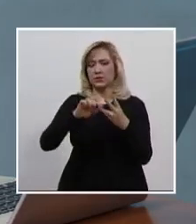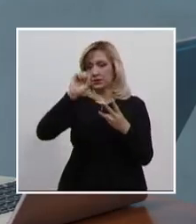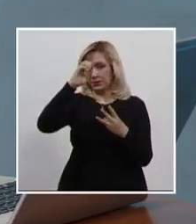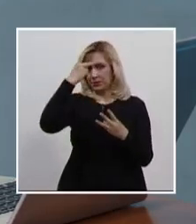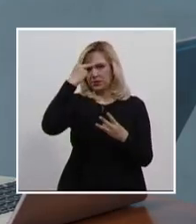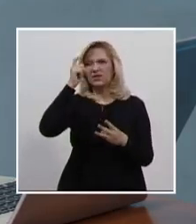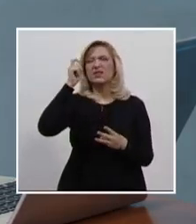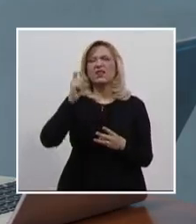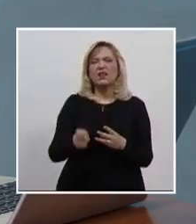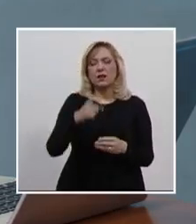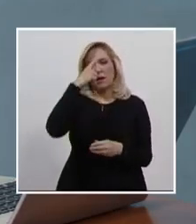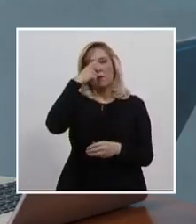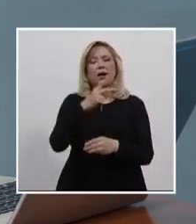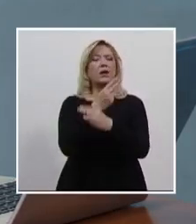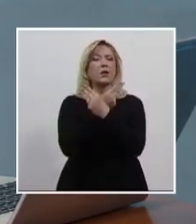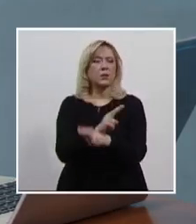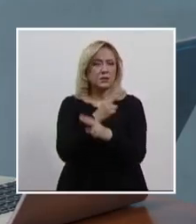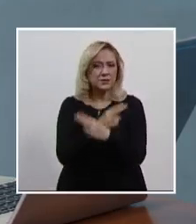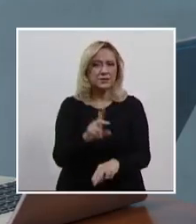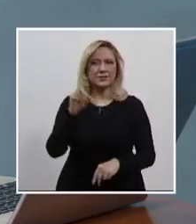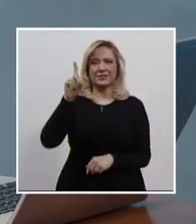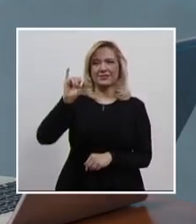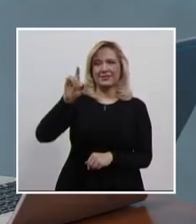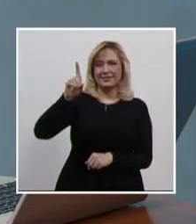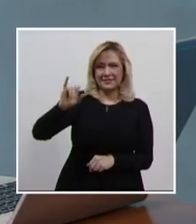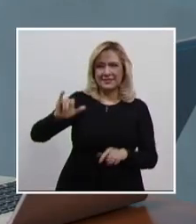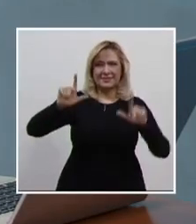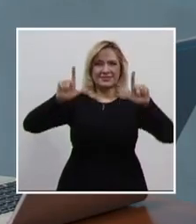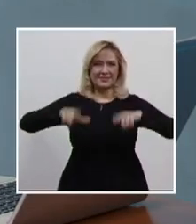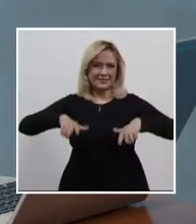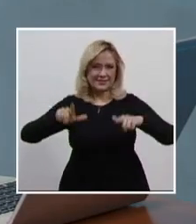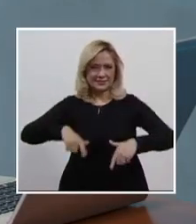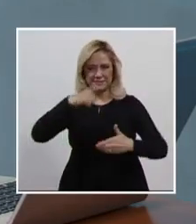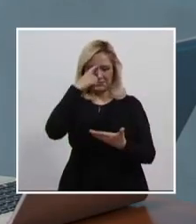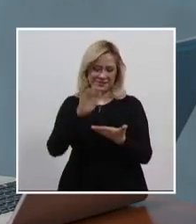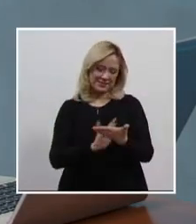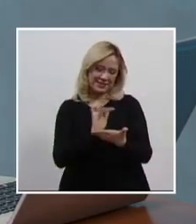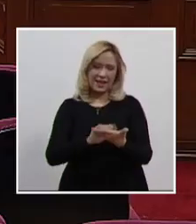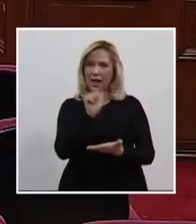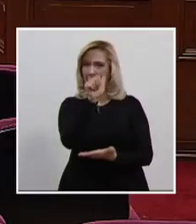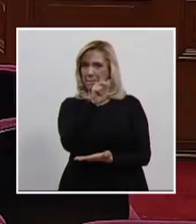la regulación del transporte a través de plataformas digitales.